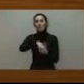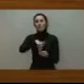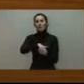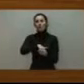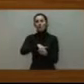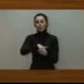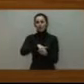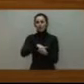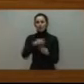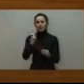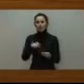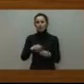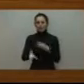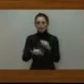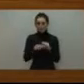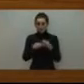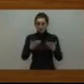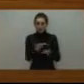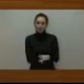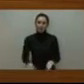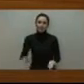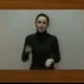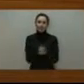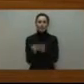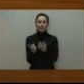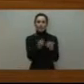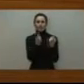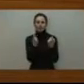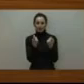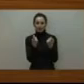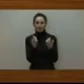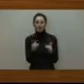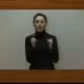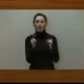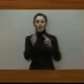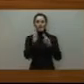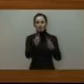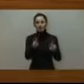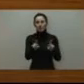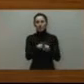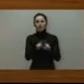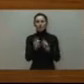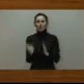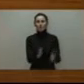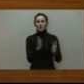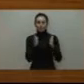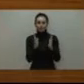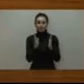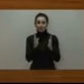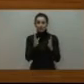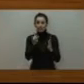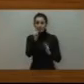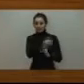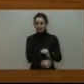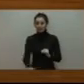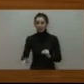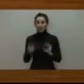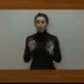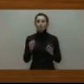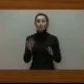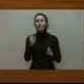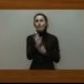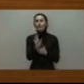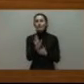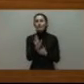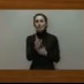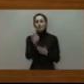de esta enmienda. Y volviendo a las necesidades que presenta esta etapa de educación infantil, hay que recordar que la oferta de estos centros